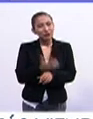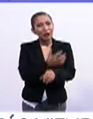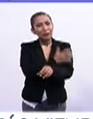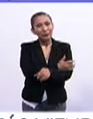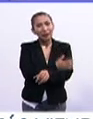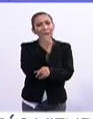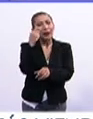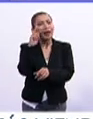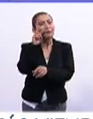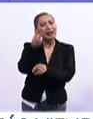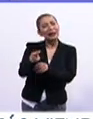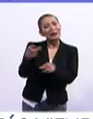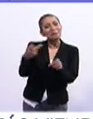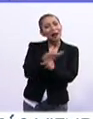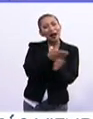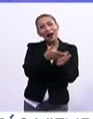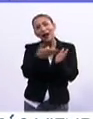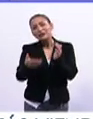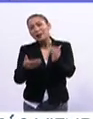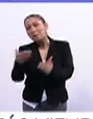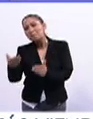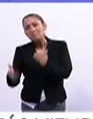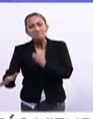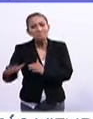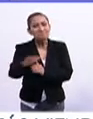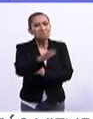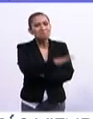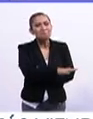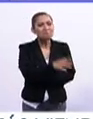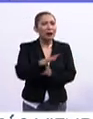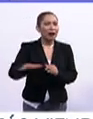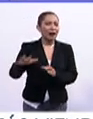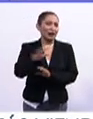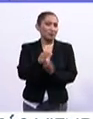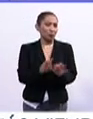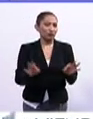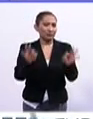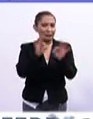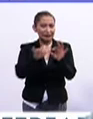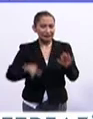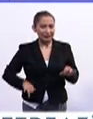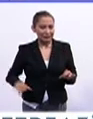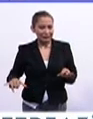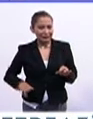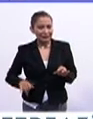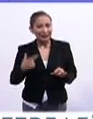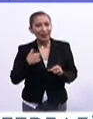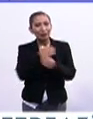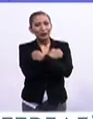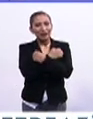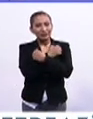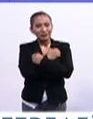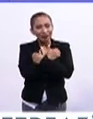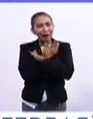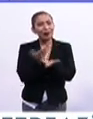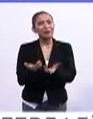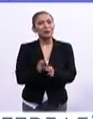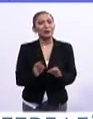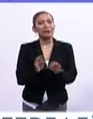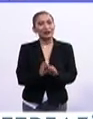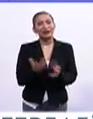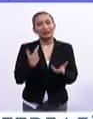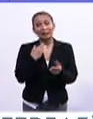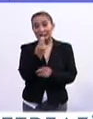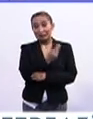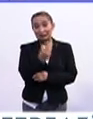para revisar lo que está sucediendo en esta área tan interesante como es la educación y tan importante y